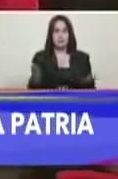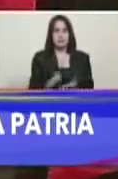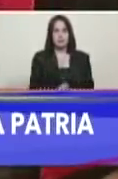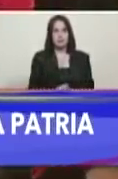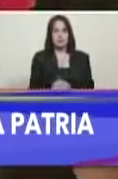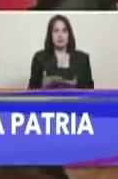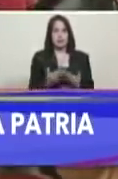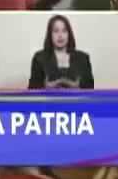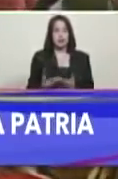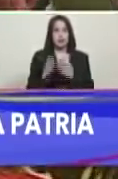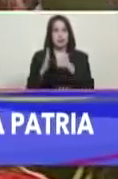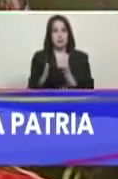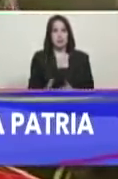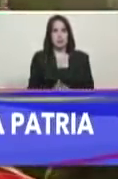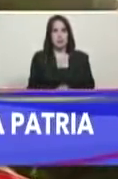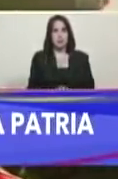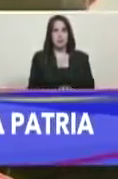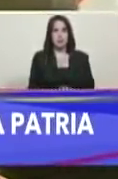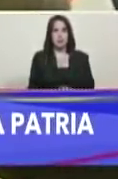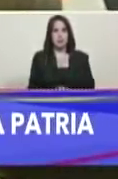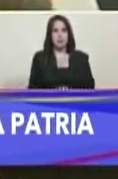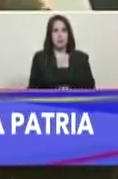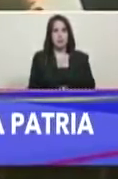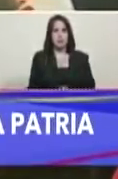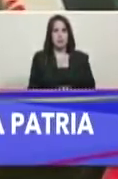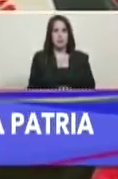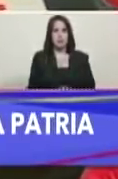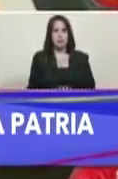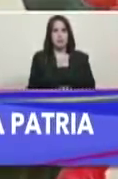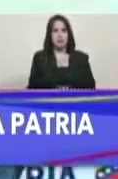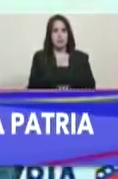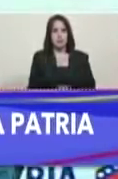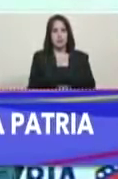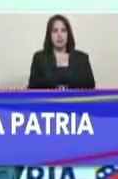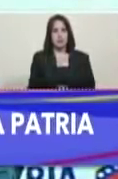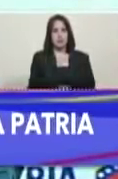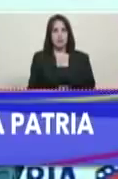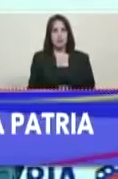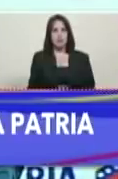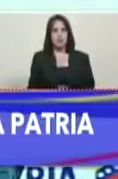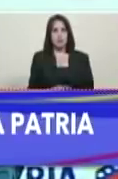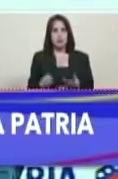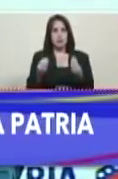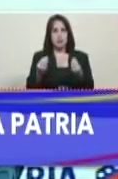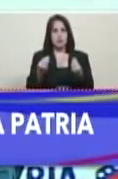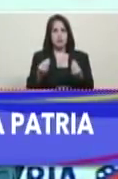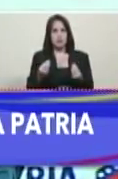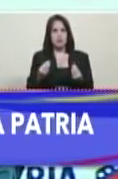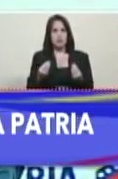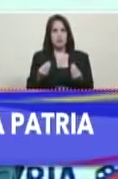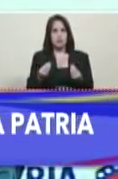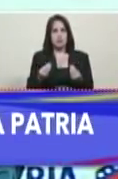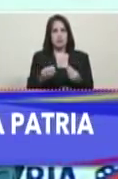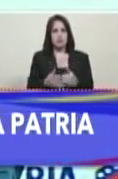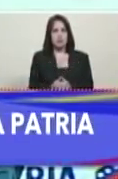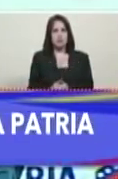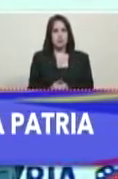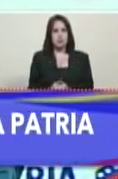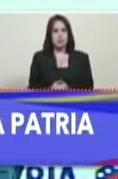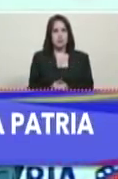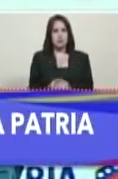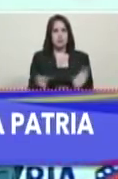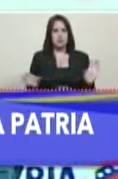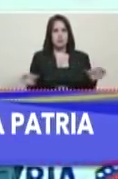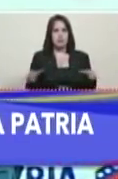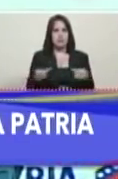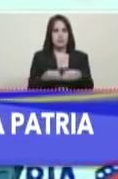Estudiante del décimo semestre de educación inicial del Instituto Pedagógico Rural El Mácaro. El Mácaro,